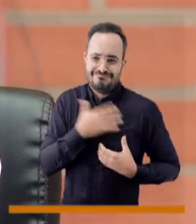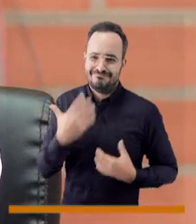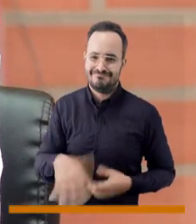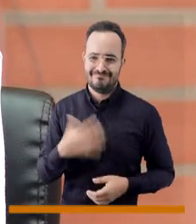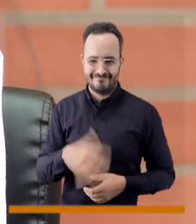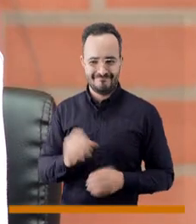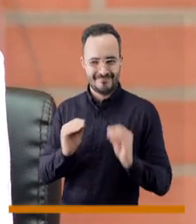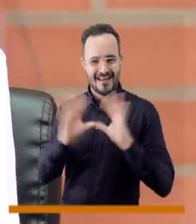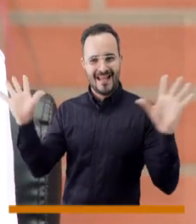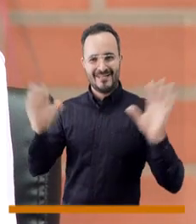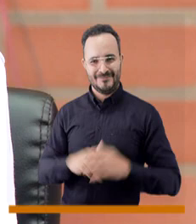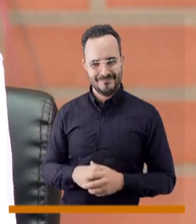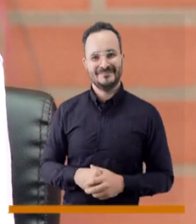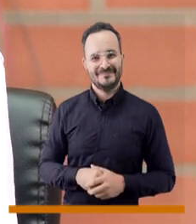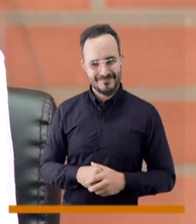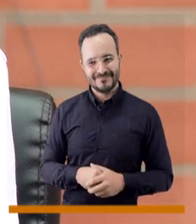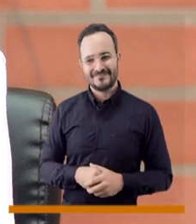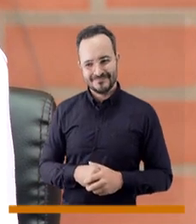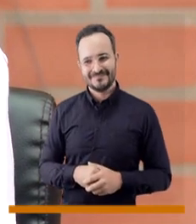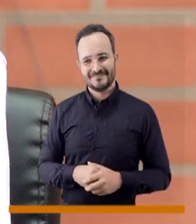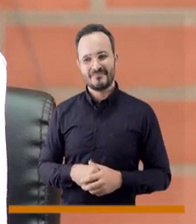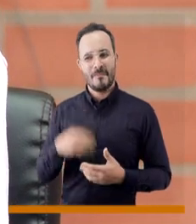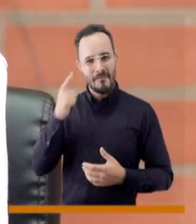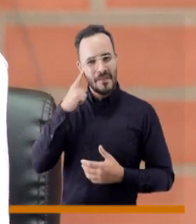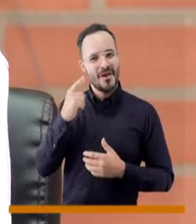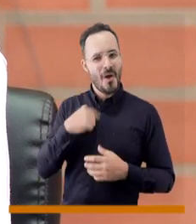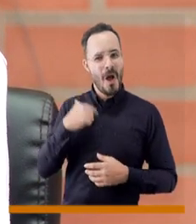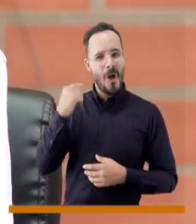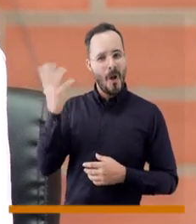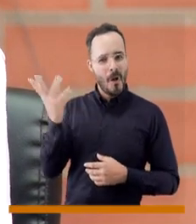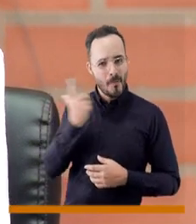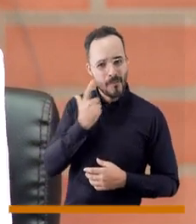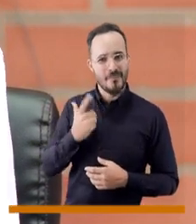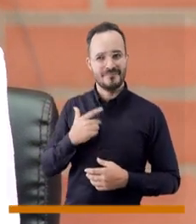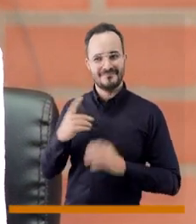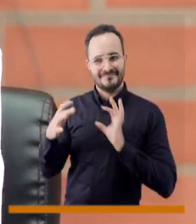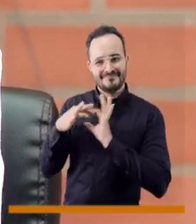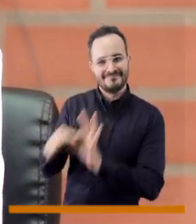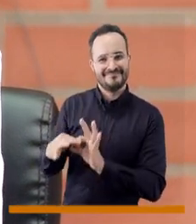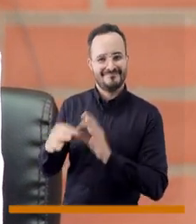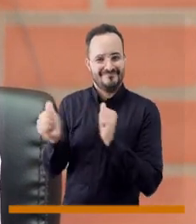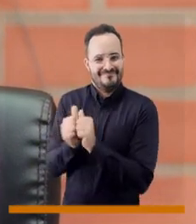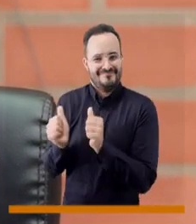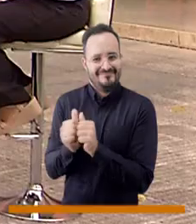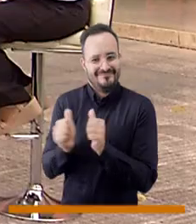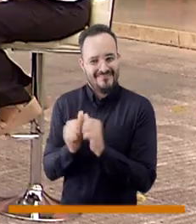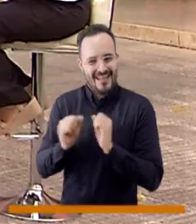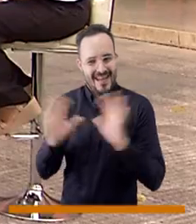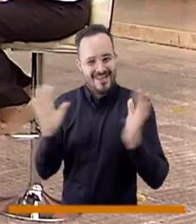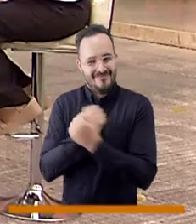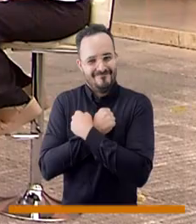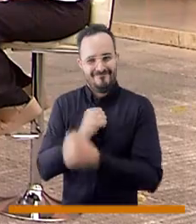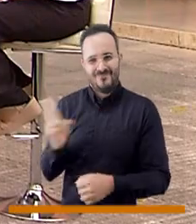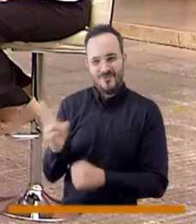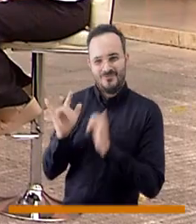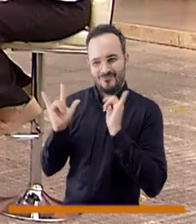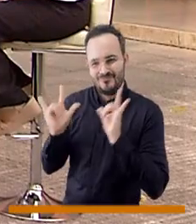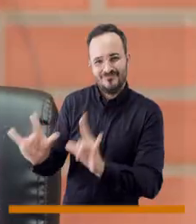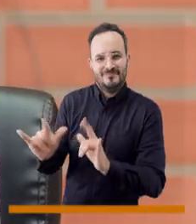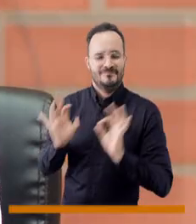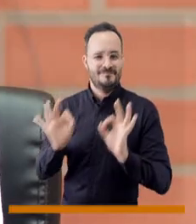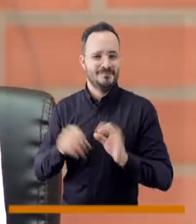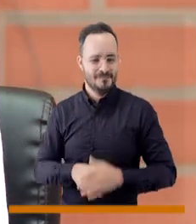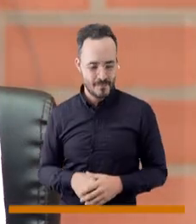nuestros corazones, aunque sabemos que ya también tienes un amor aquí, nuestra concejal, concejal Natalie